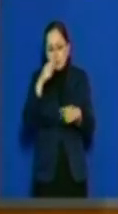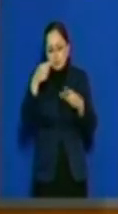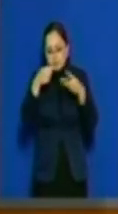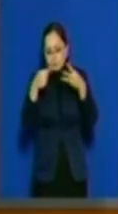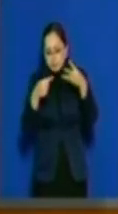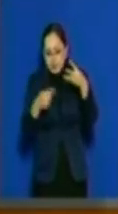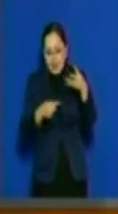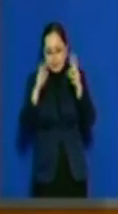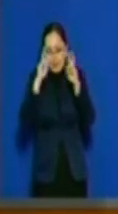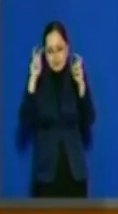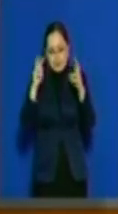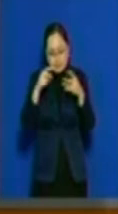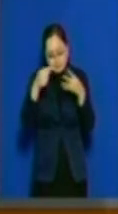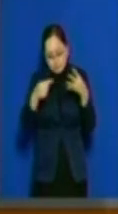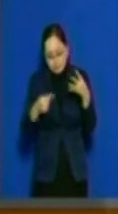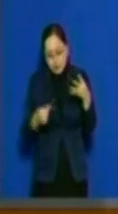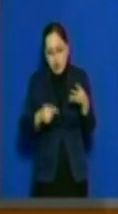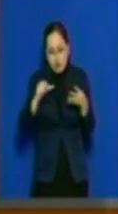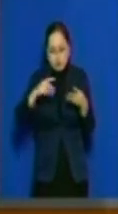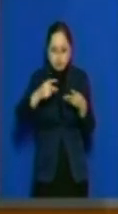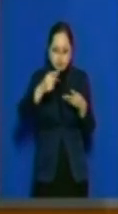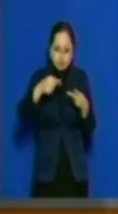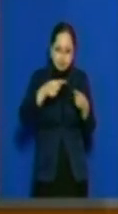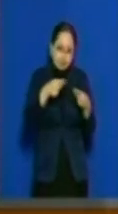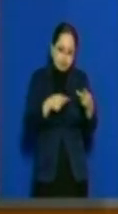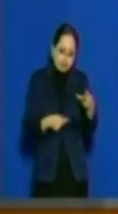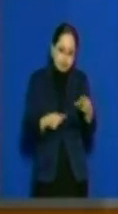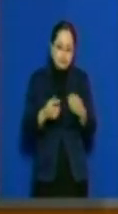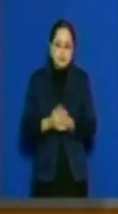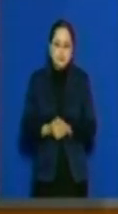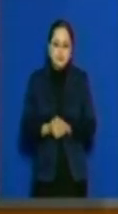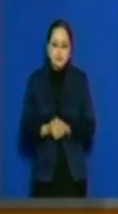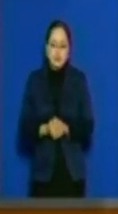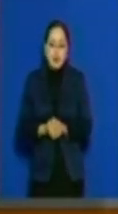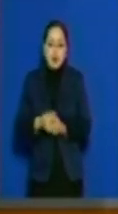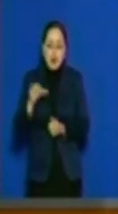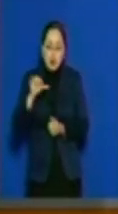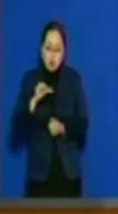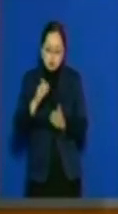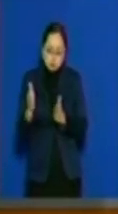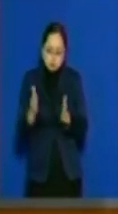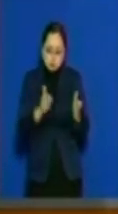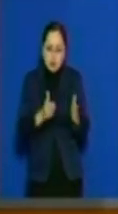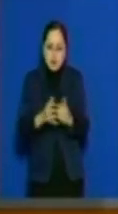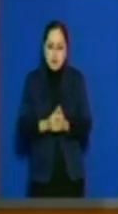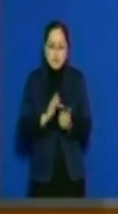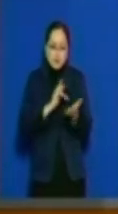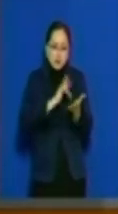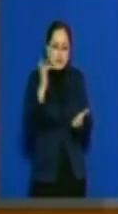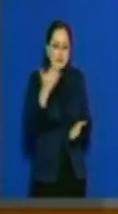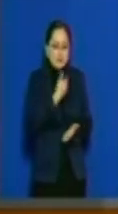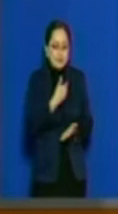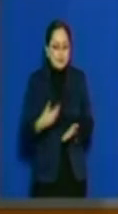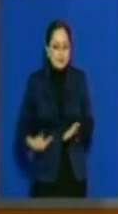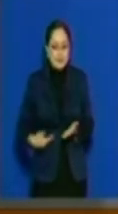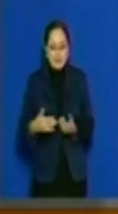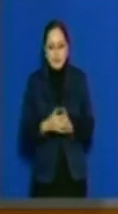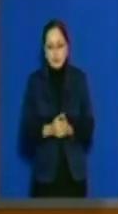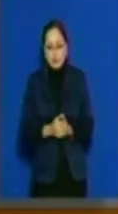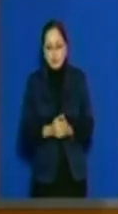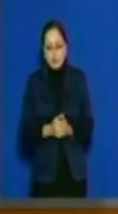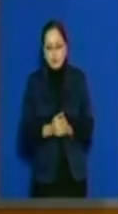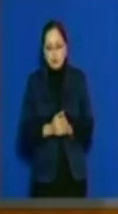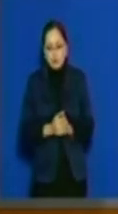que tenemos pendientes el día de hoy y en este periodo legislativo. Gracias, señor presidente. Y